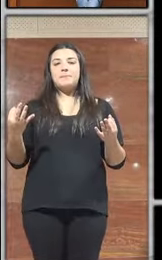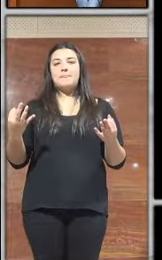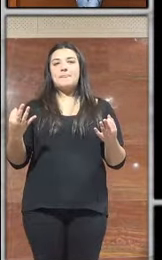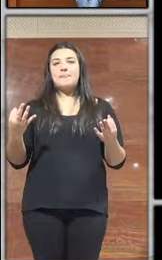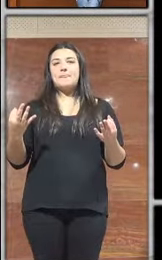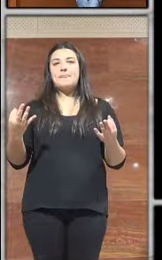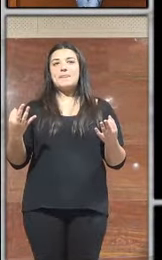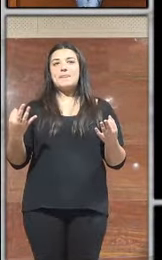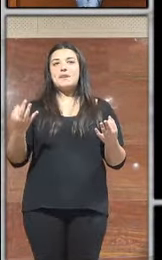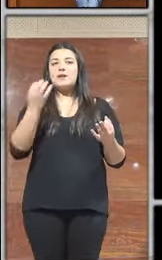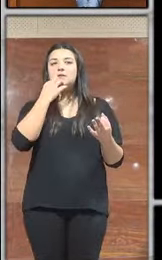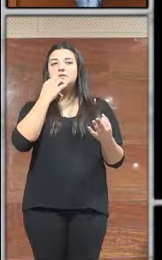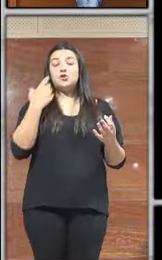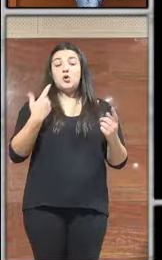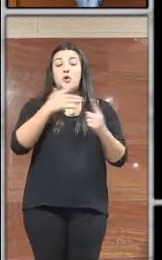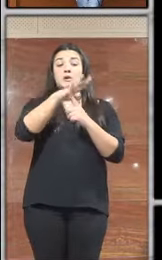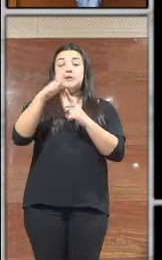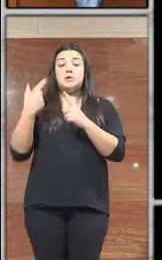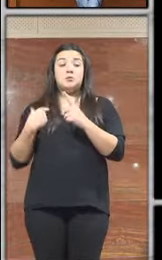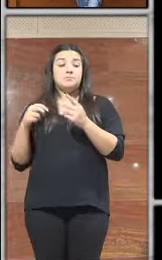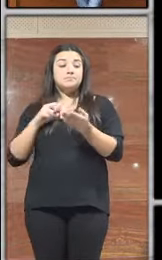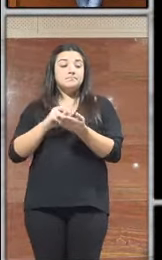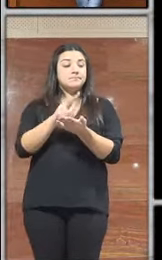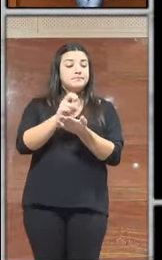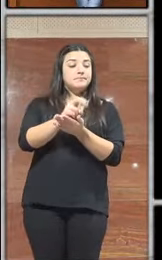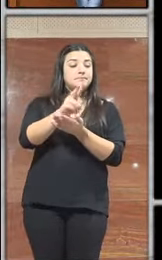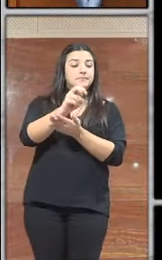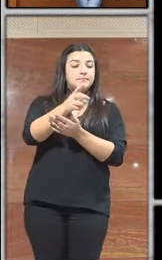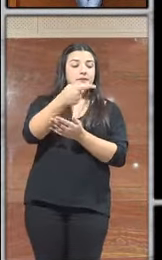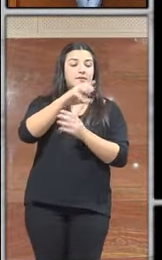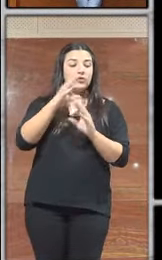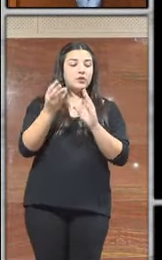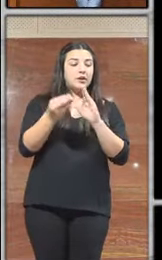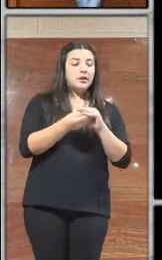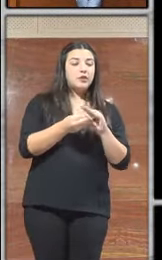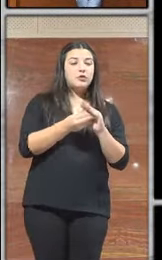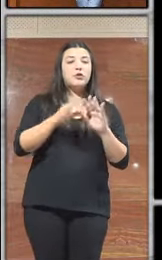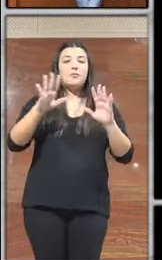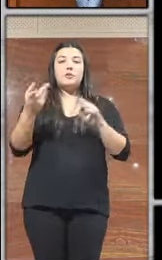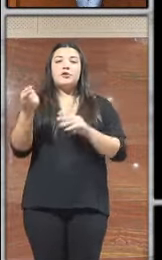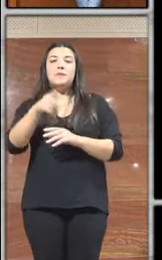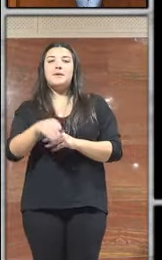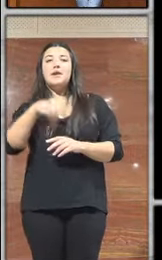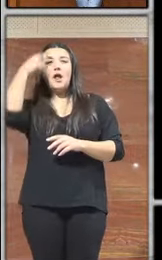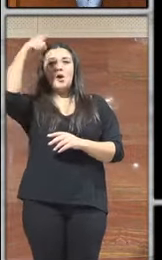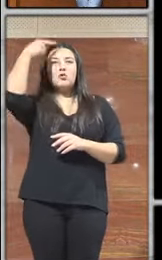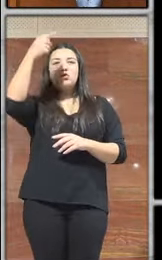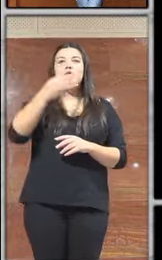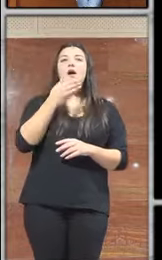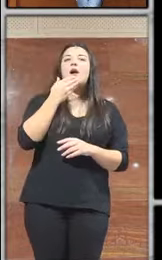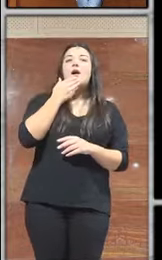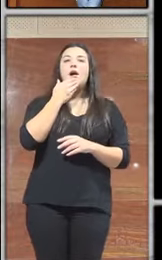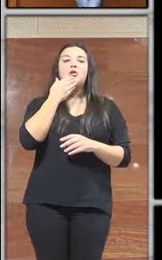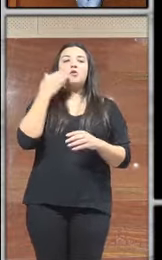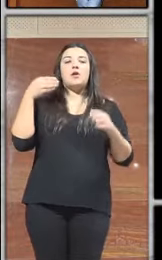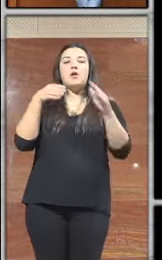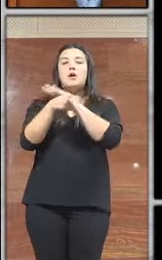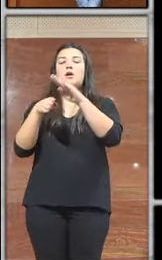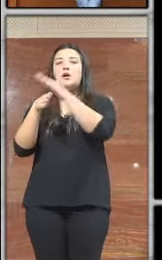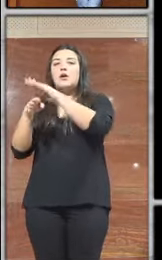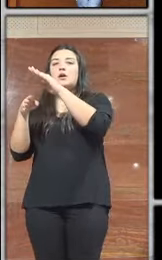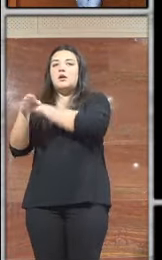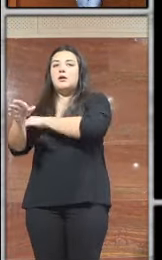sentido de que si me desplazo por el entorno voy a estar incluido, pero también el acceso a la cultura, el ocio, sabéis que la realidad aumentada nos puede permitir mucha información del entorno, muchas